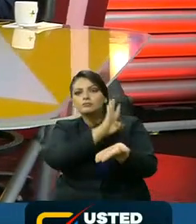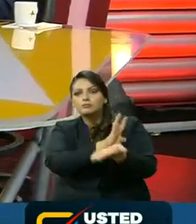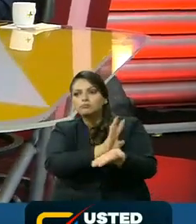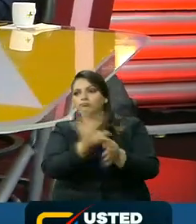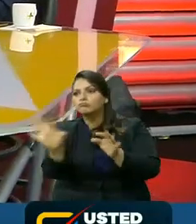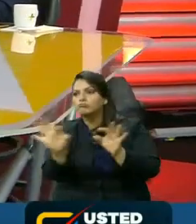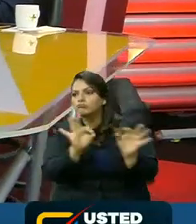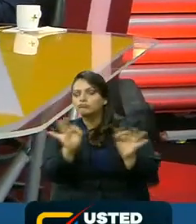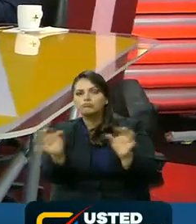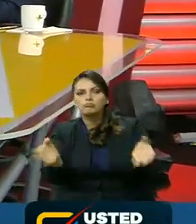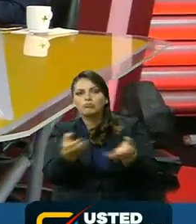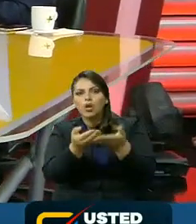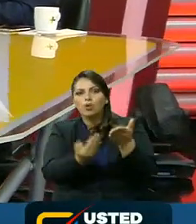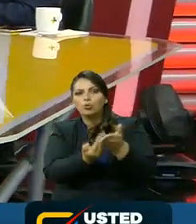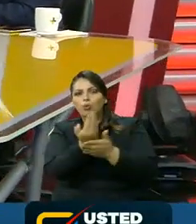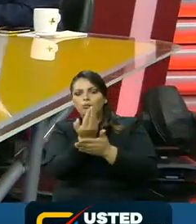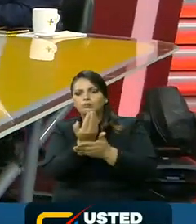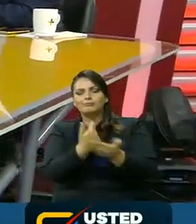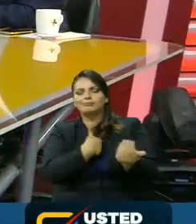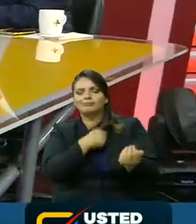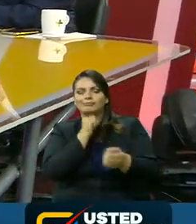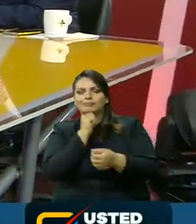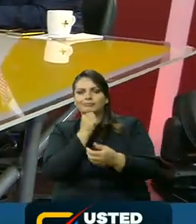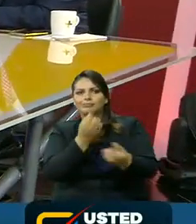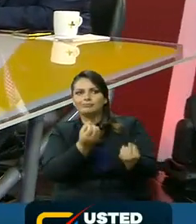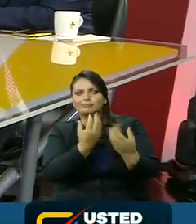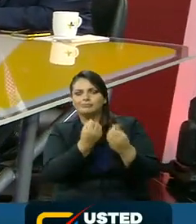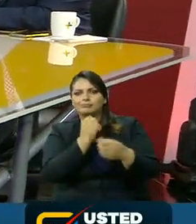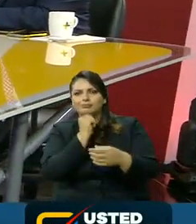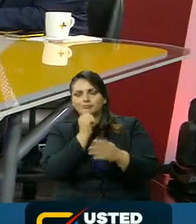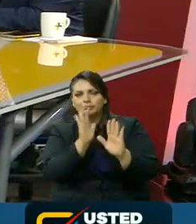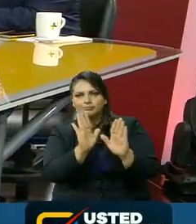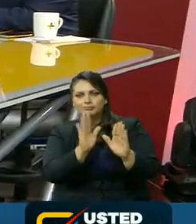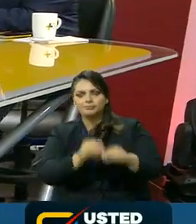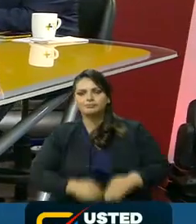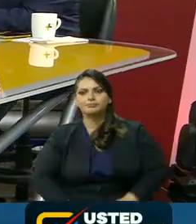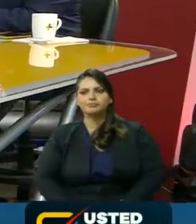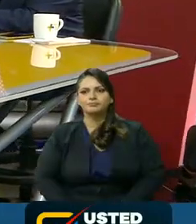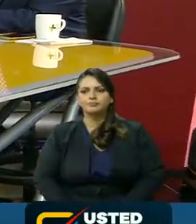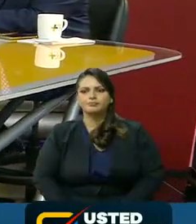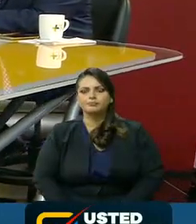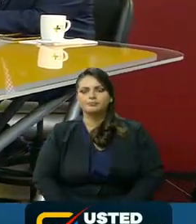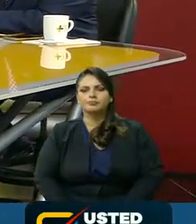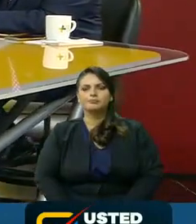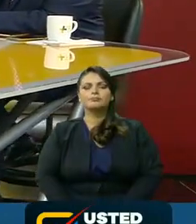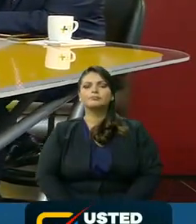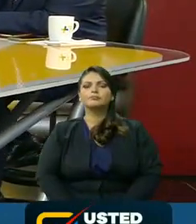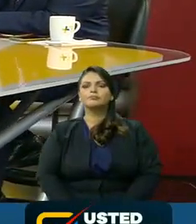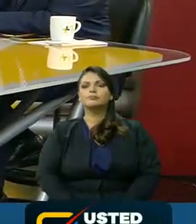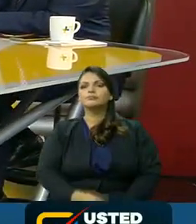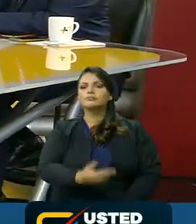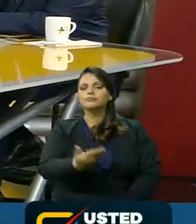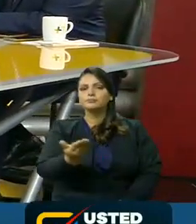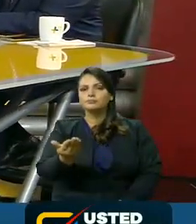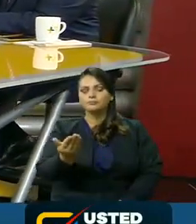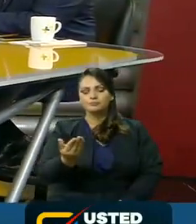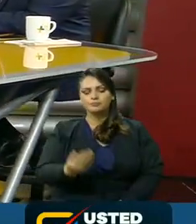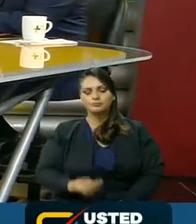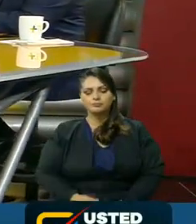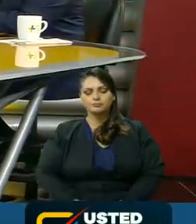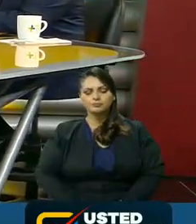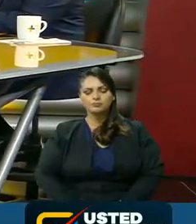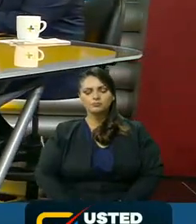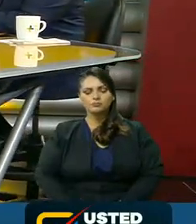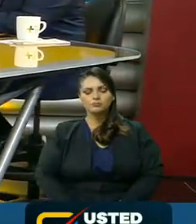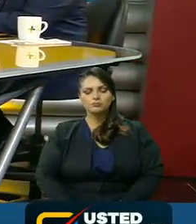embargo, ha trascendido por parte de expertos en la materia que no habrá una mayoría absoluta. Habiendo o existiendo la